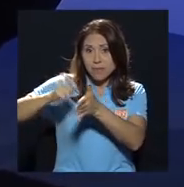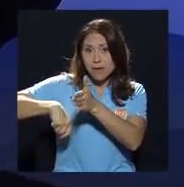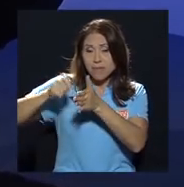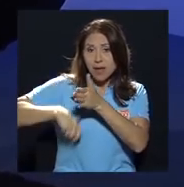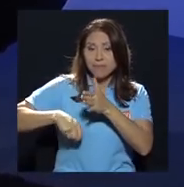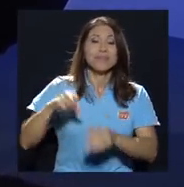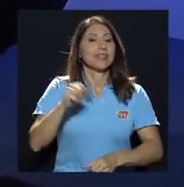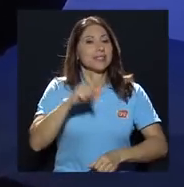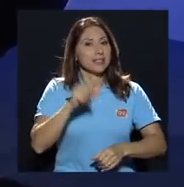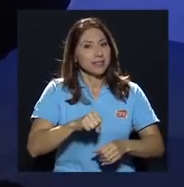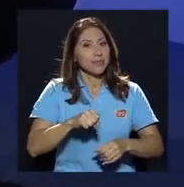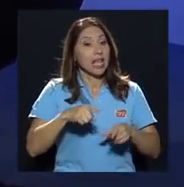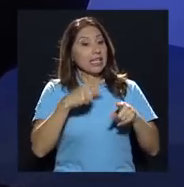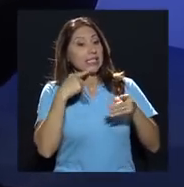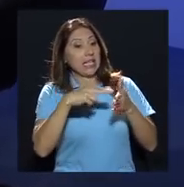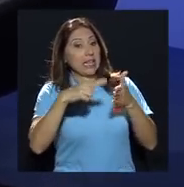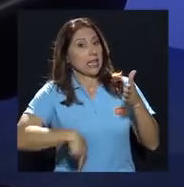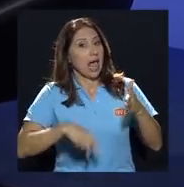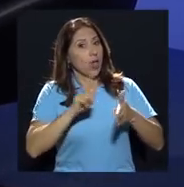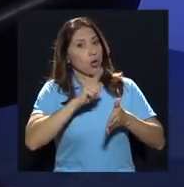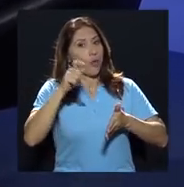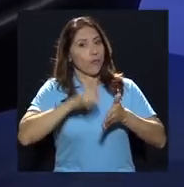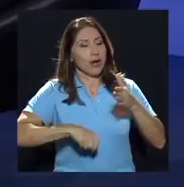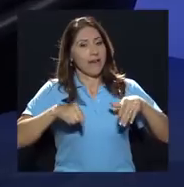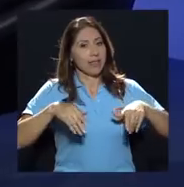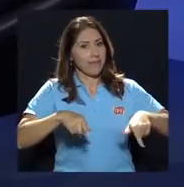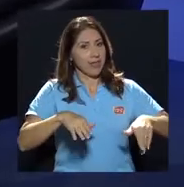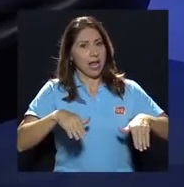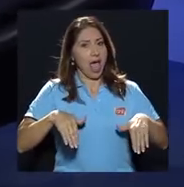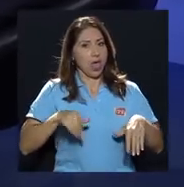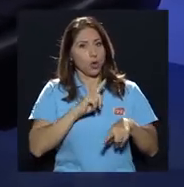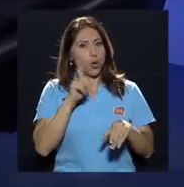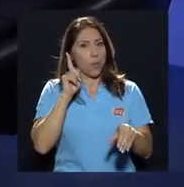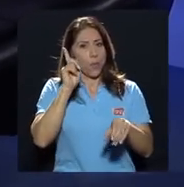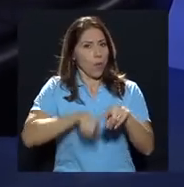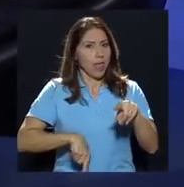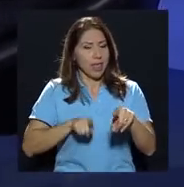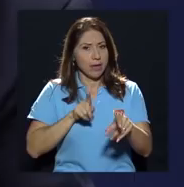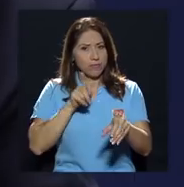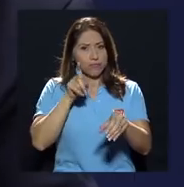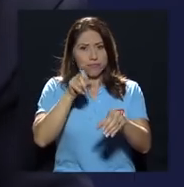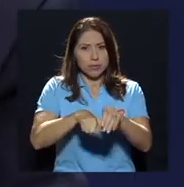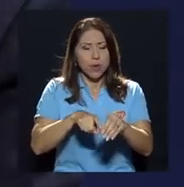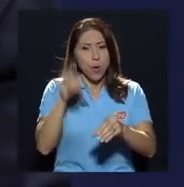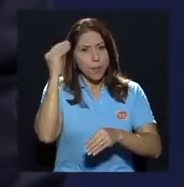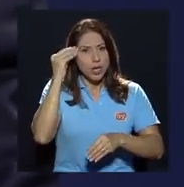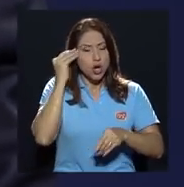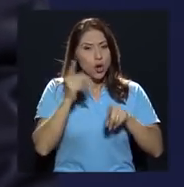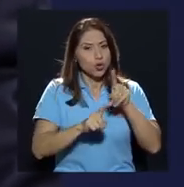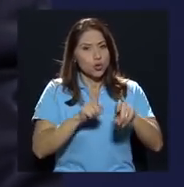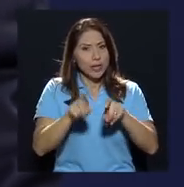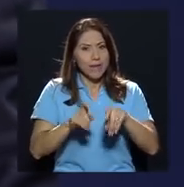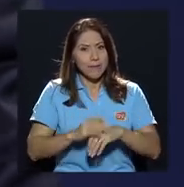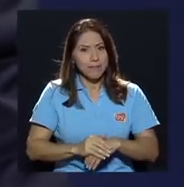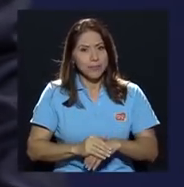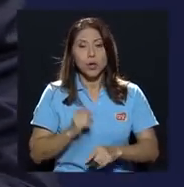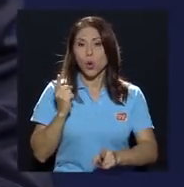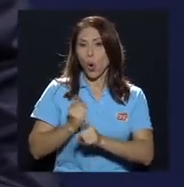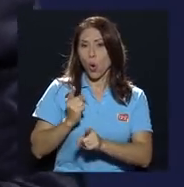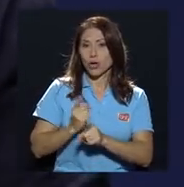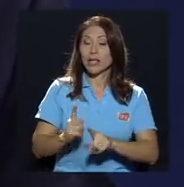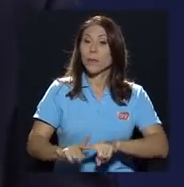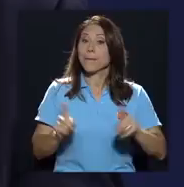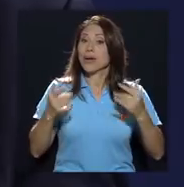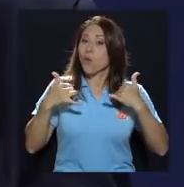si obviamente el tratado no fue ratificado entonces no podría ser parte de esa opinión consultiva correcto